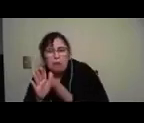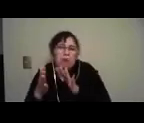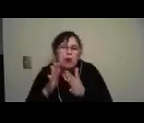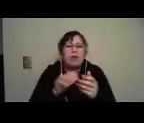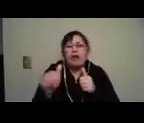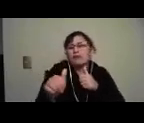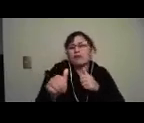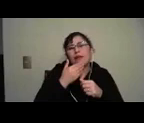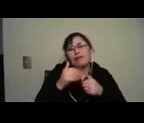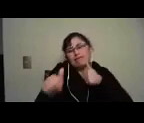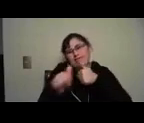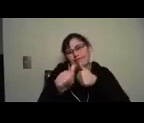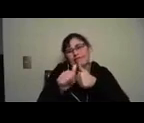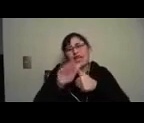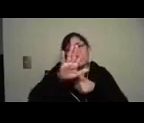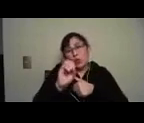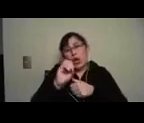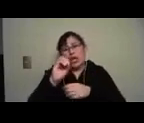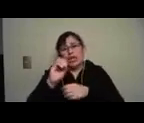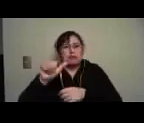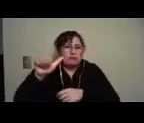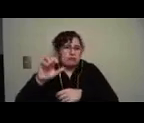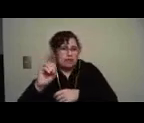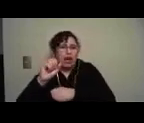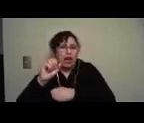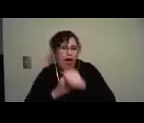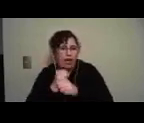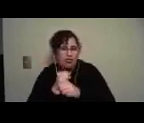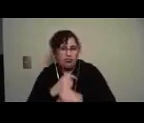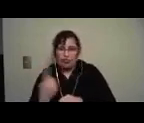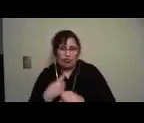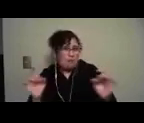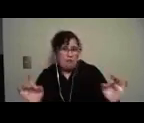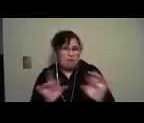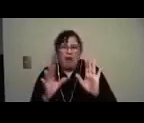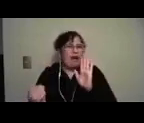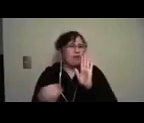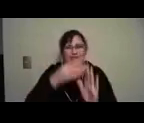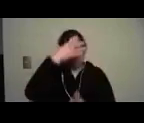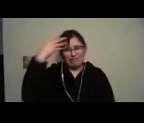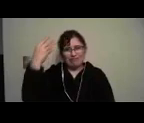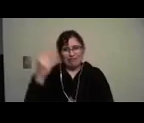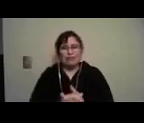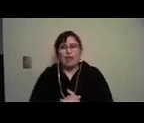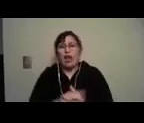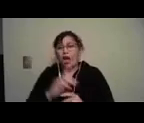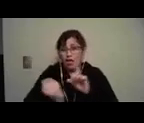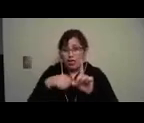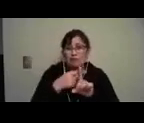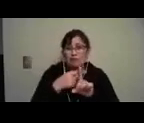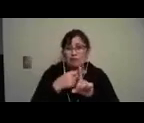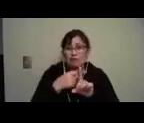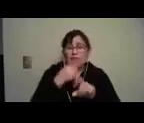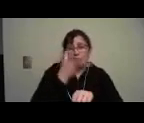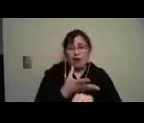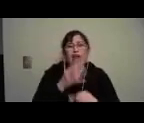50 o 60, vamos a tener mucho más probabilidad de tener algún tipo de demencia, ¿ya? Además se habla de factores de riesgo como